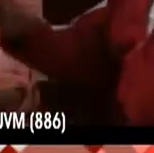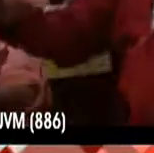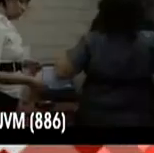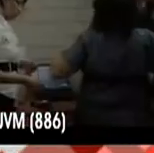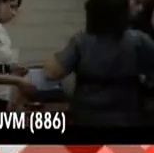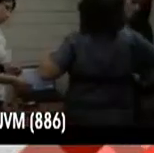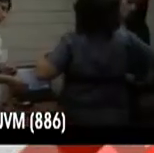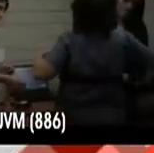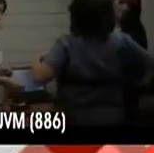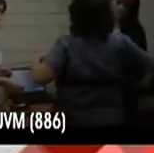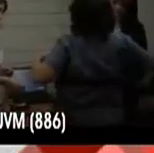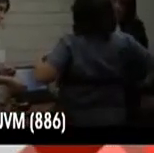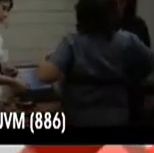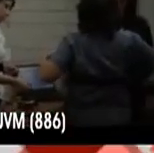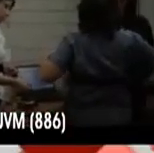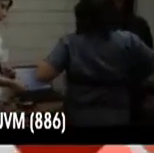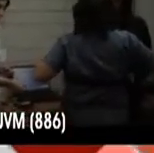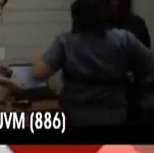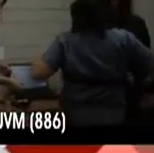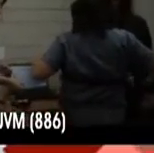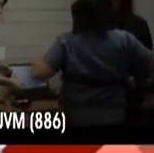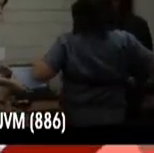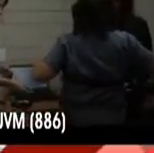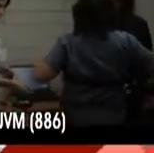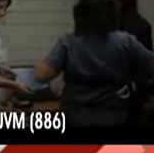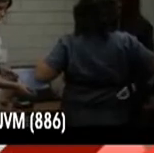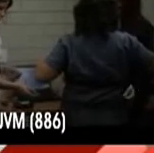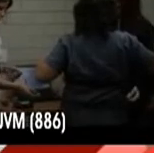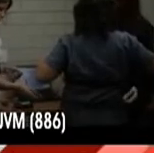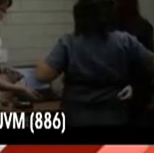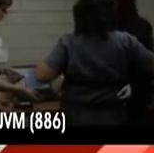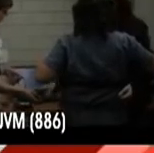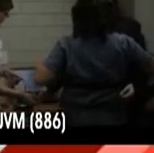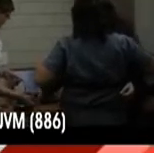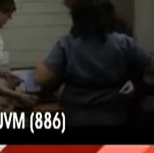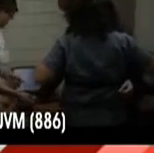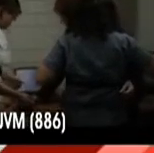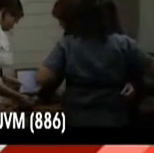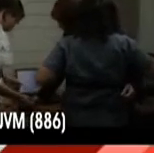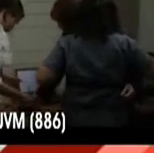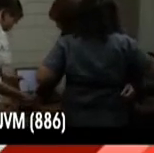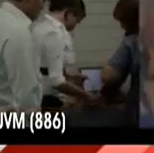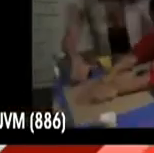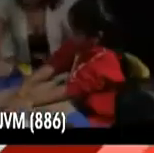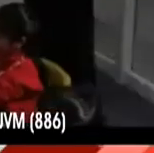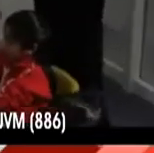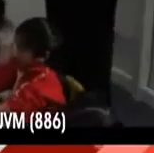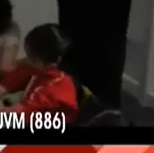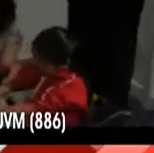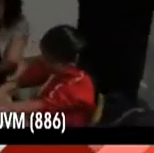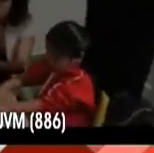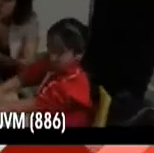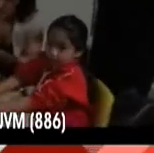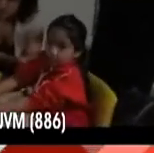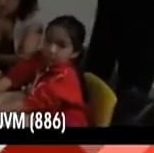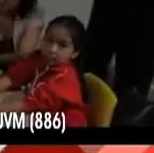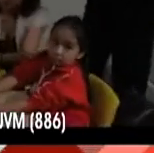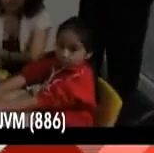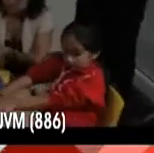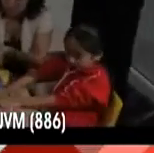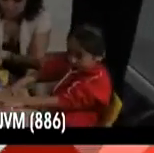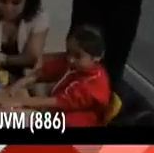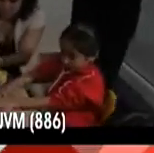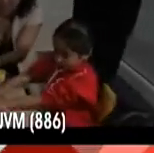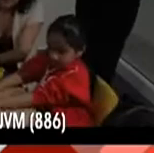social. Claro. Esta cantidad impresionante de chavos que hemos visto ocupando las calles ahora en estos desafortunados eventos que tuvimos recientemente en